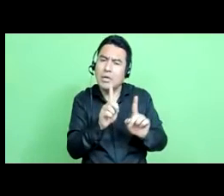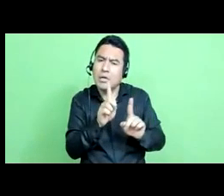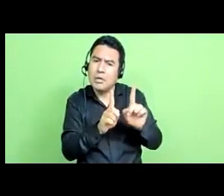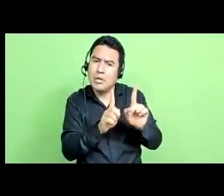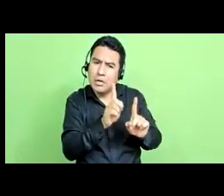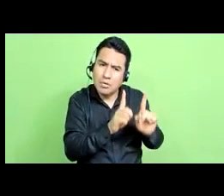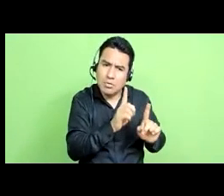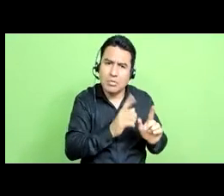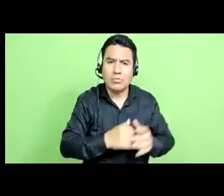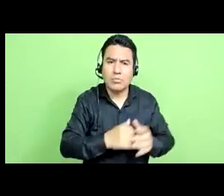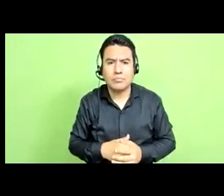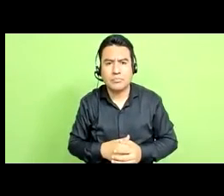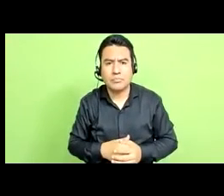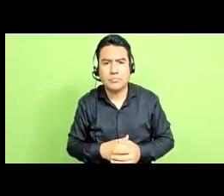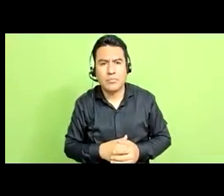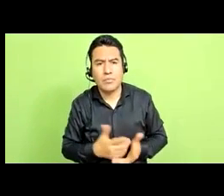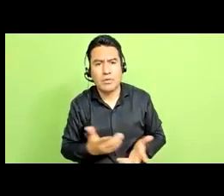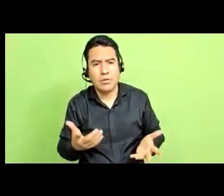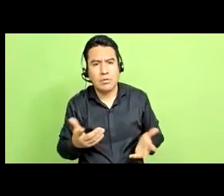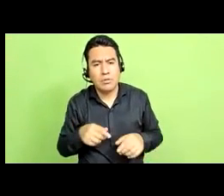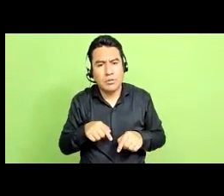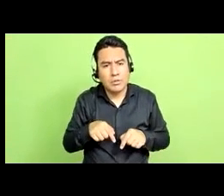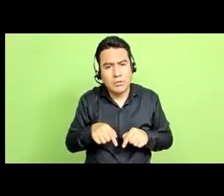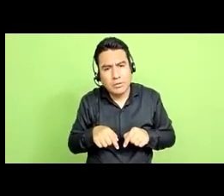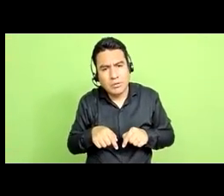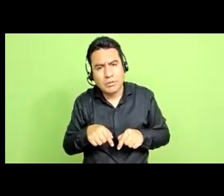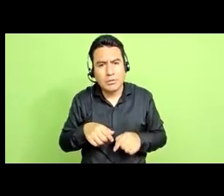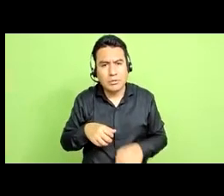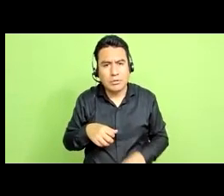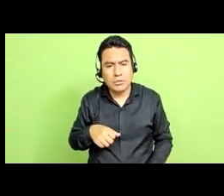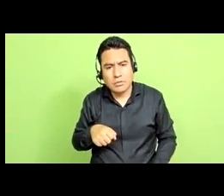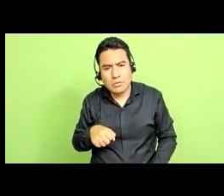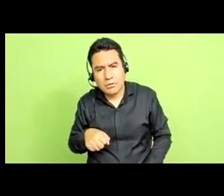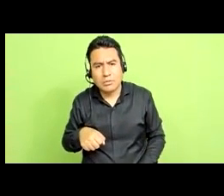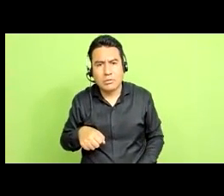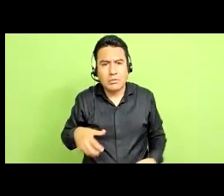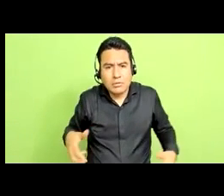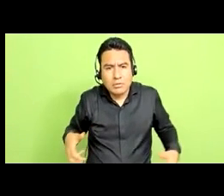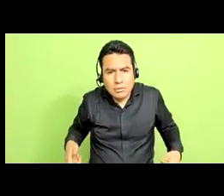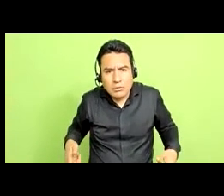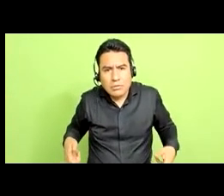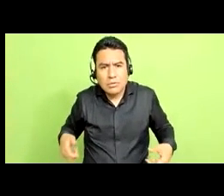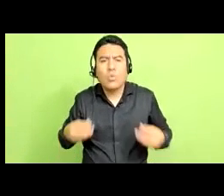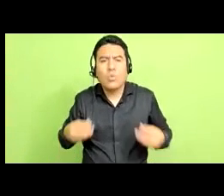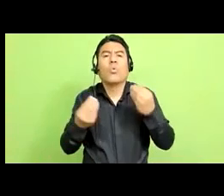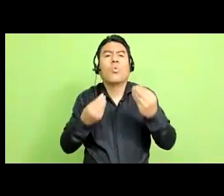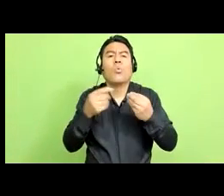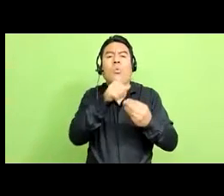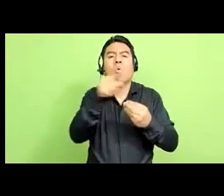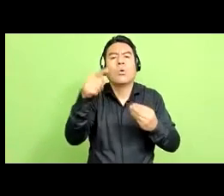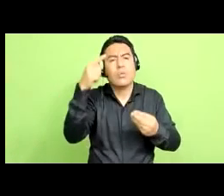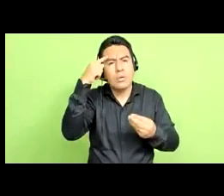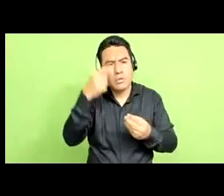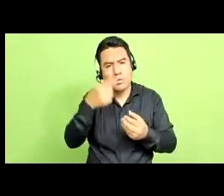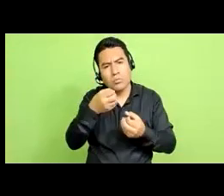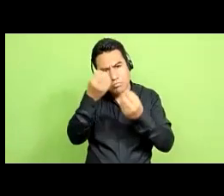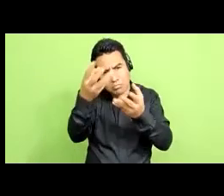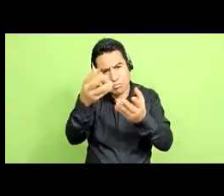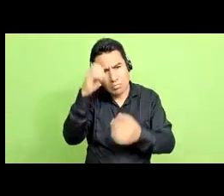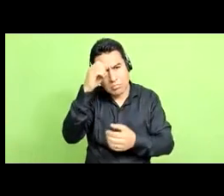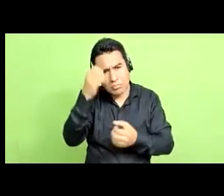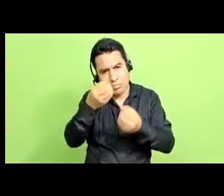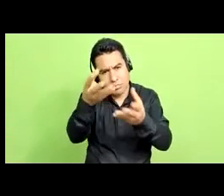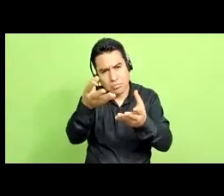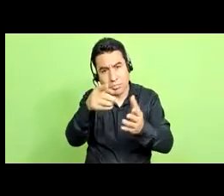limitación en cuanto a su desplazamiento o de movilidad reducida no entonces eso es lo que quisiera saber si está